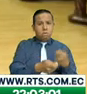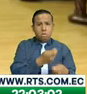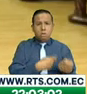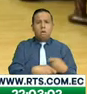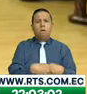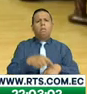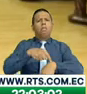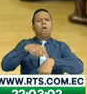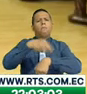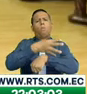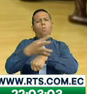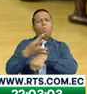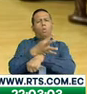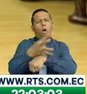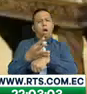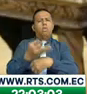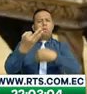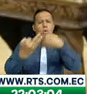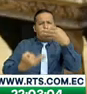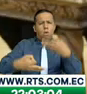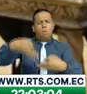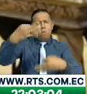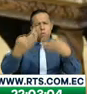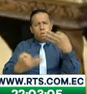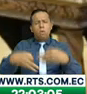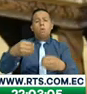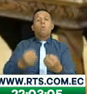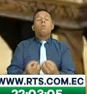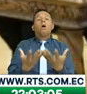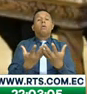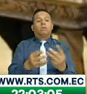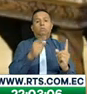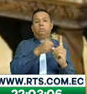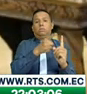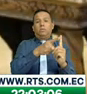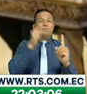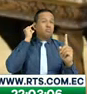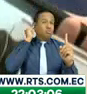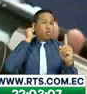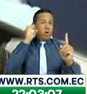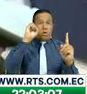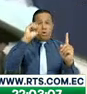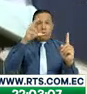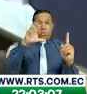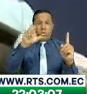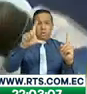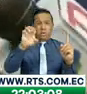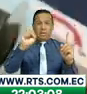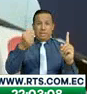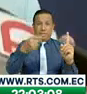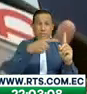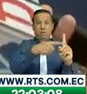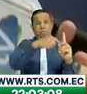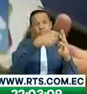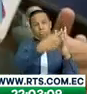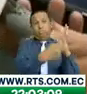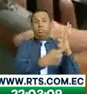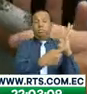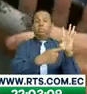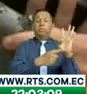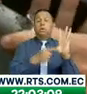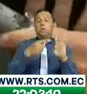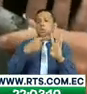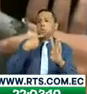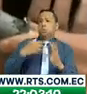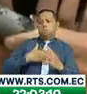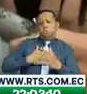audiencia de formulación de cargos contra Alexandra Ocles y 4 personas más. Tranquila, sí, porque la verdad siempre va a primar. Yo estoy